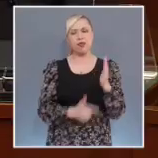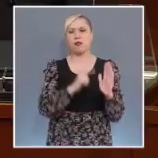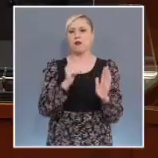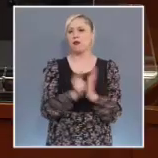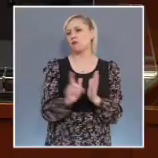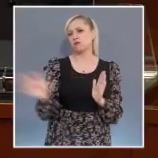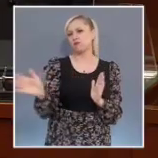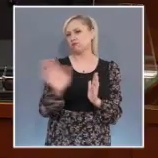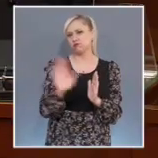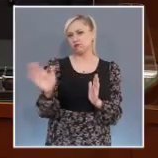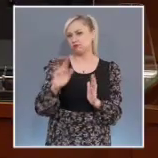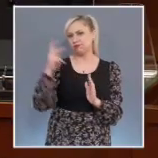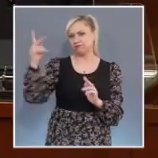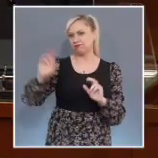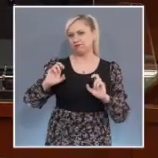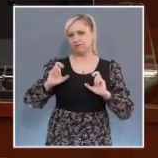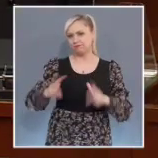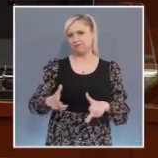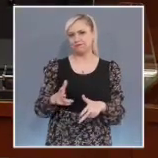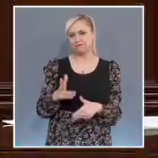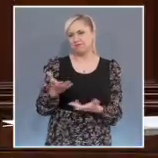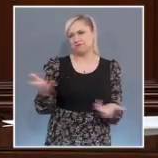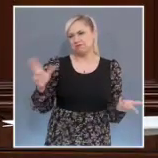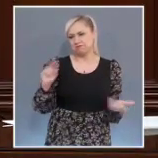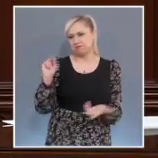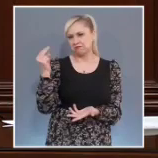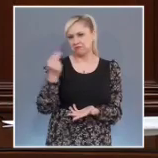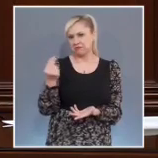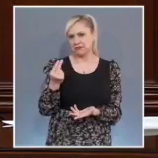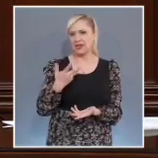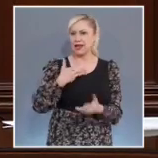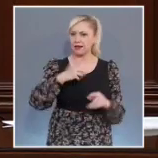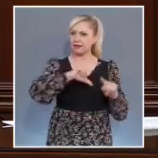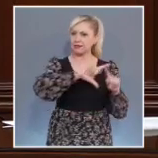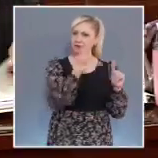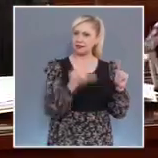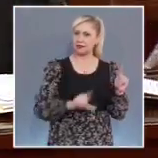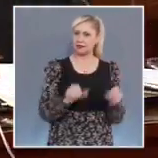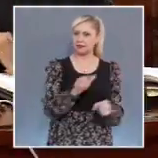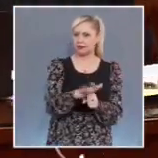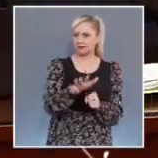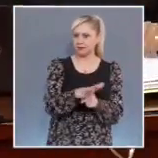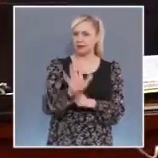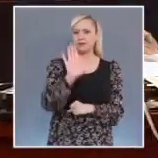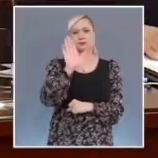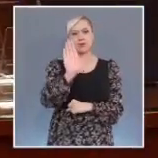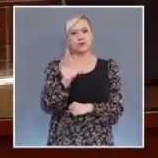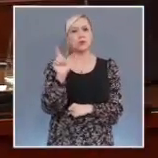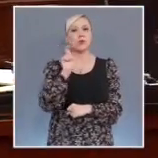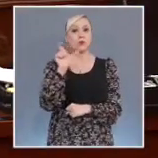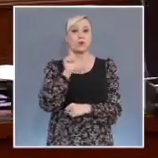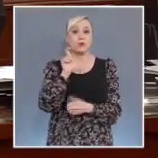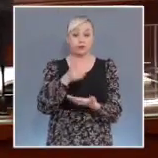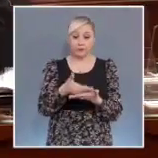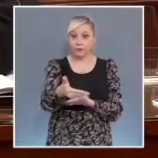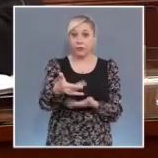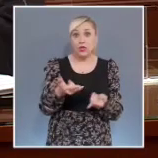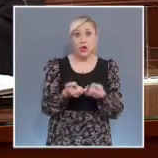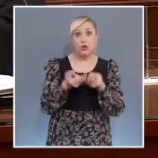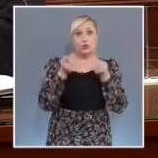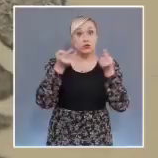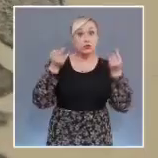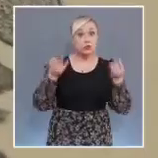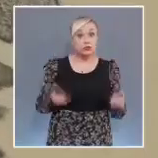chiapaneca. Declaró constitucional el artículo que permite el acceso a la información de un documento con valores históricos que no haya